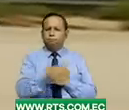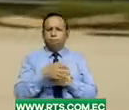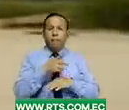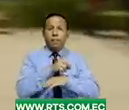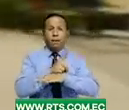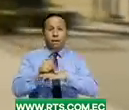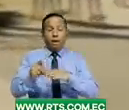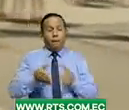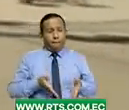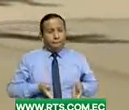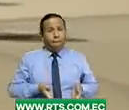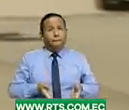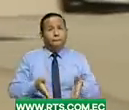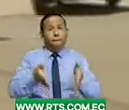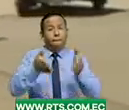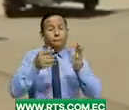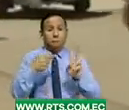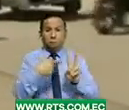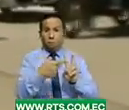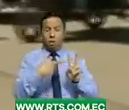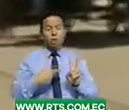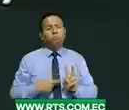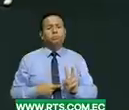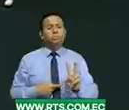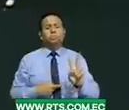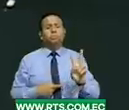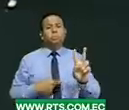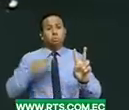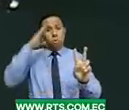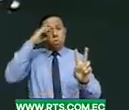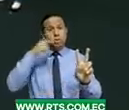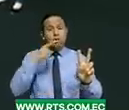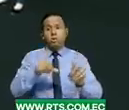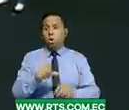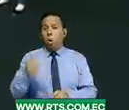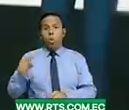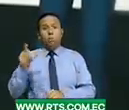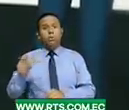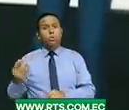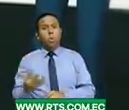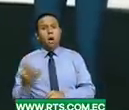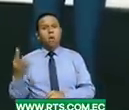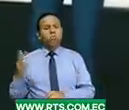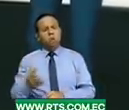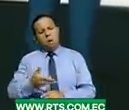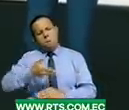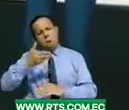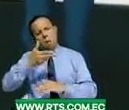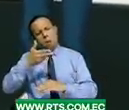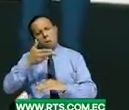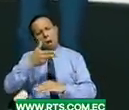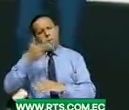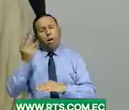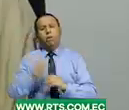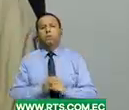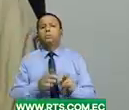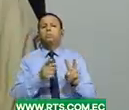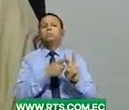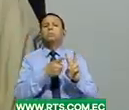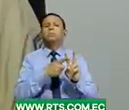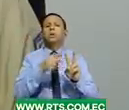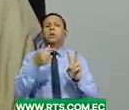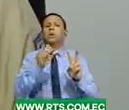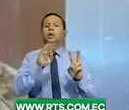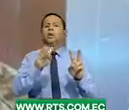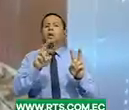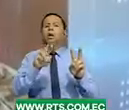Daule. Según la policía, varios sujetos llegaron a disparar a ultranza. Chaguay Caicedo Gabriel